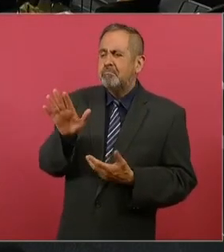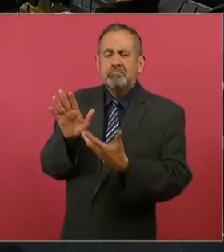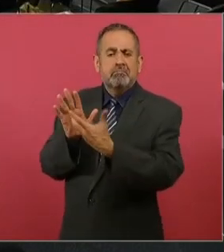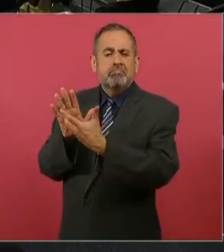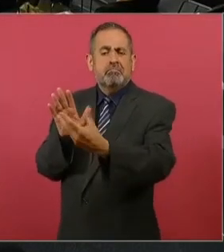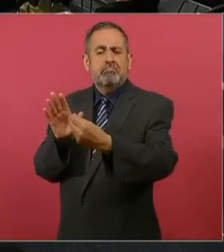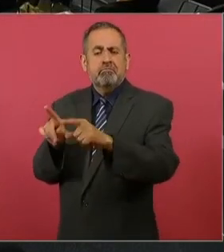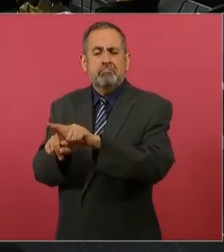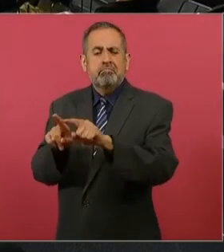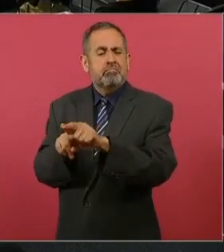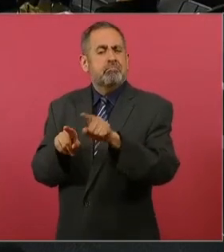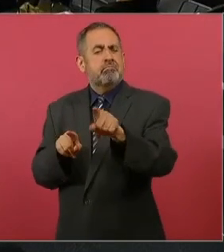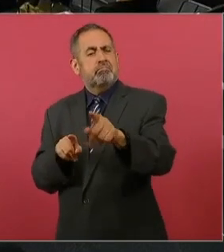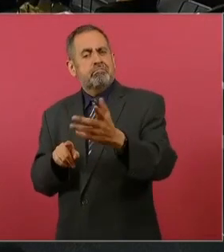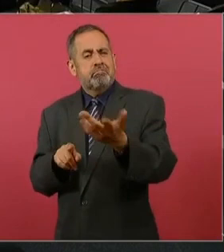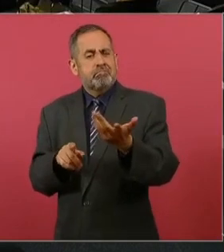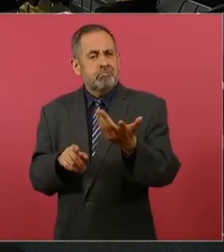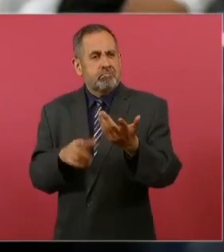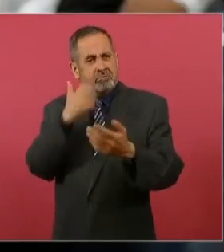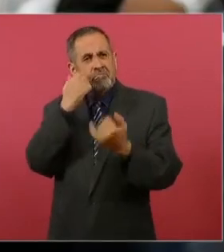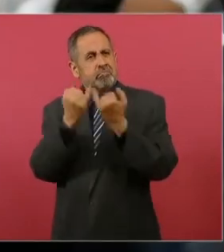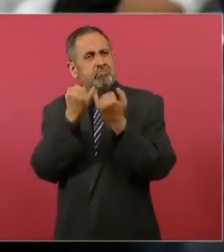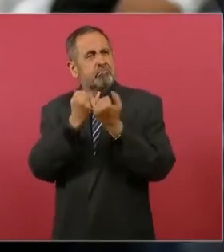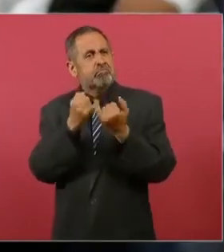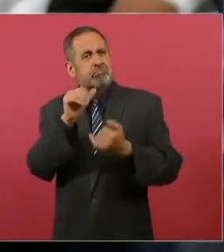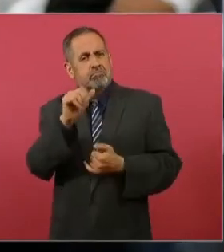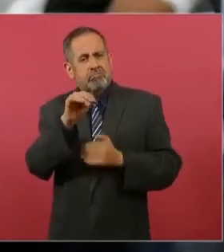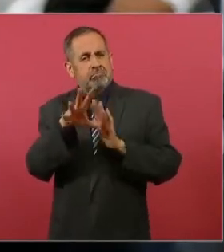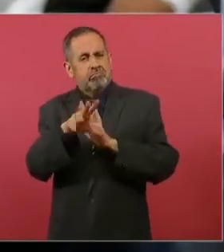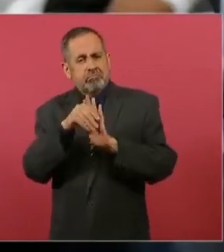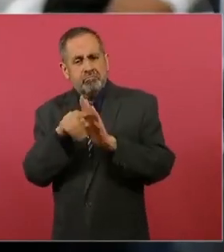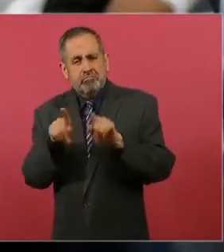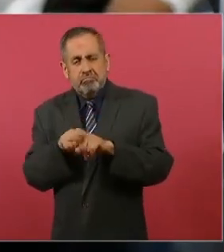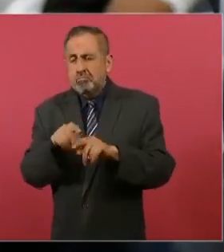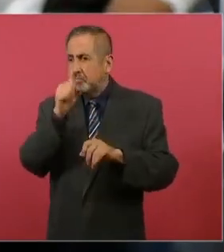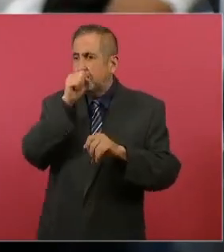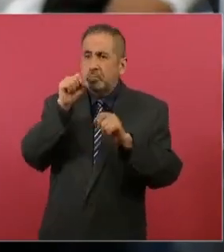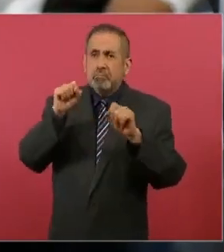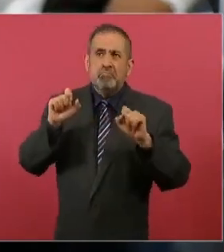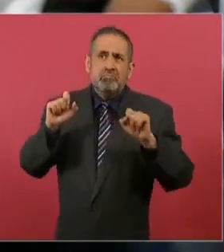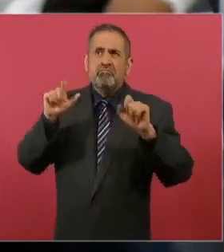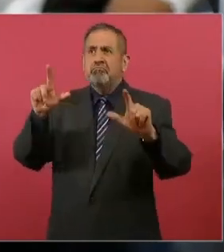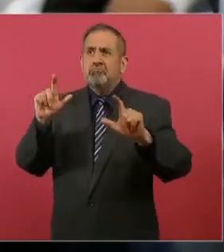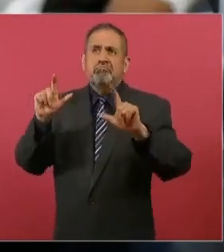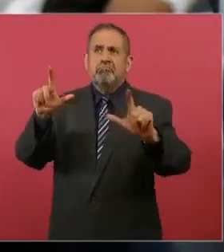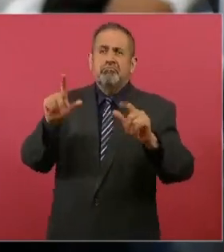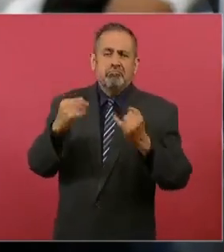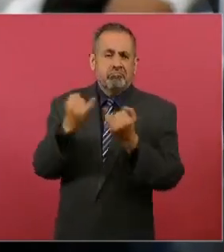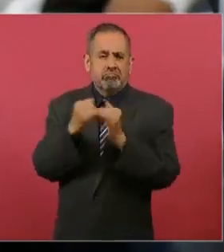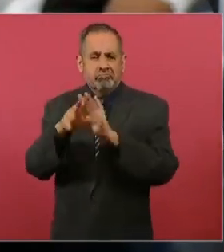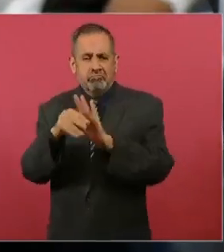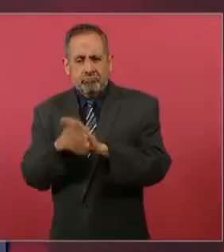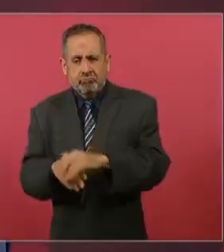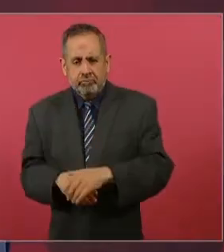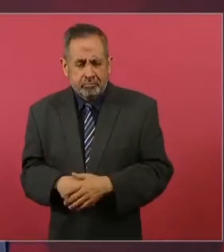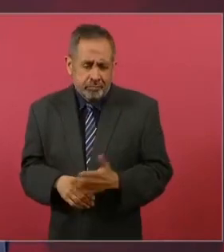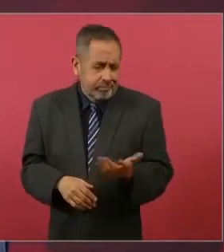decir, las imágenes también que es acompañado, vemos algunos espectaculares. Es que somos muy parecidos.